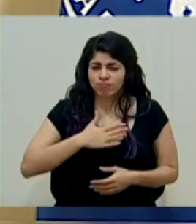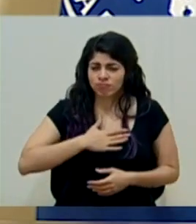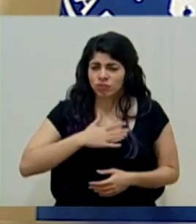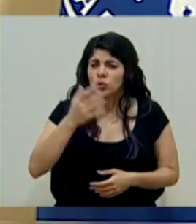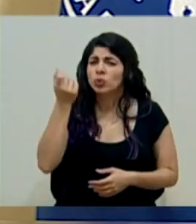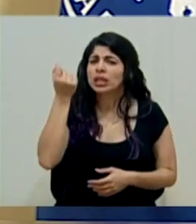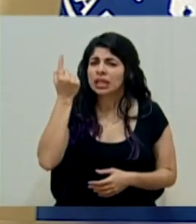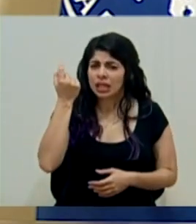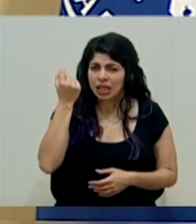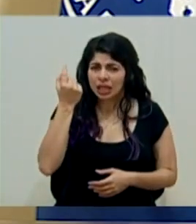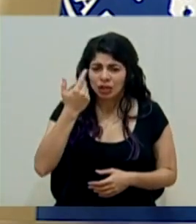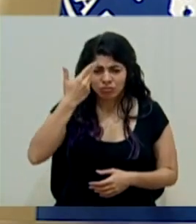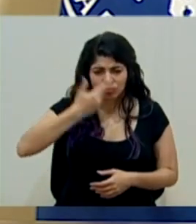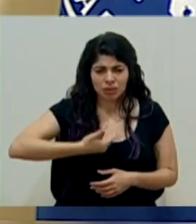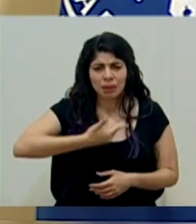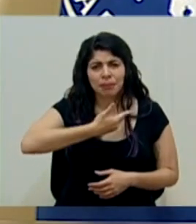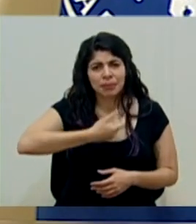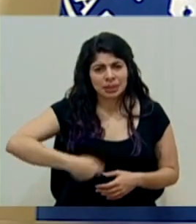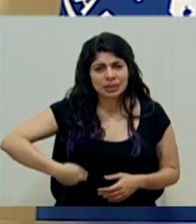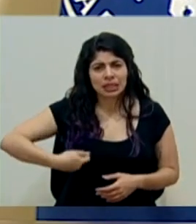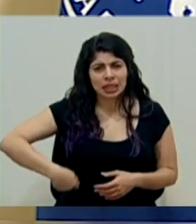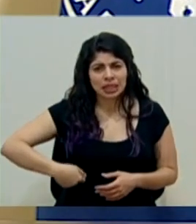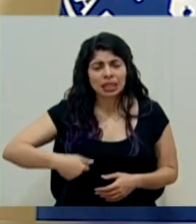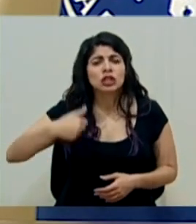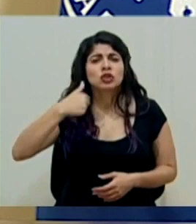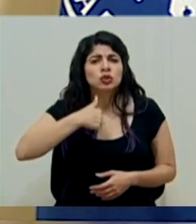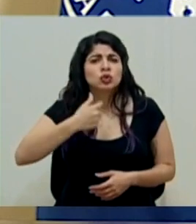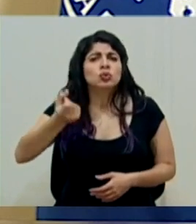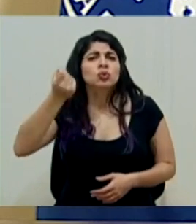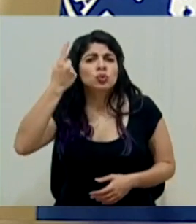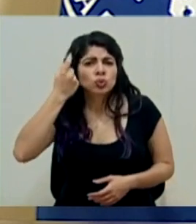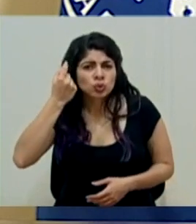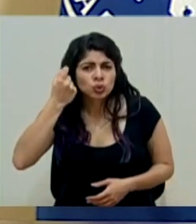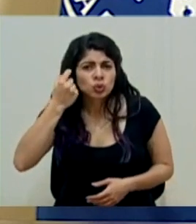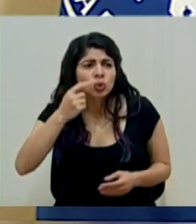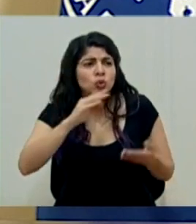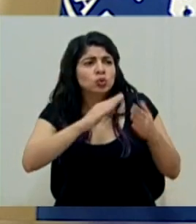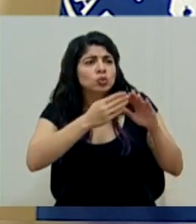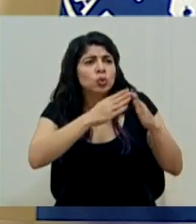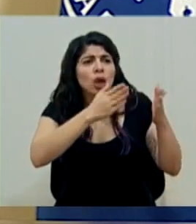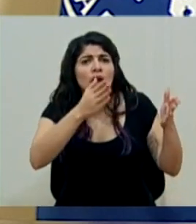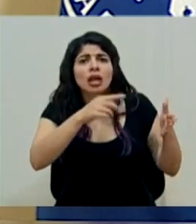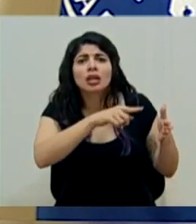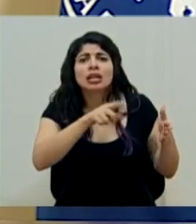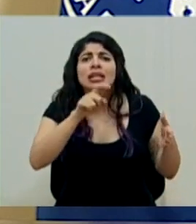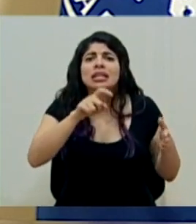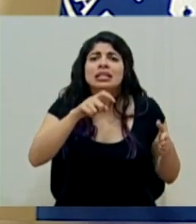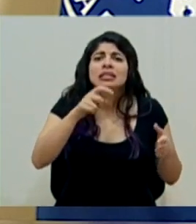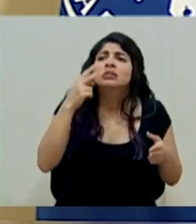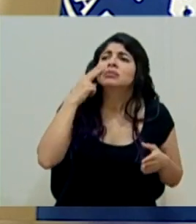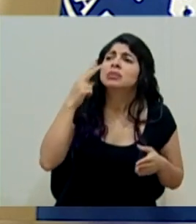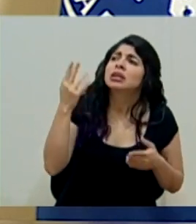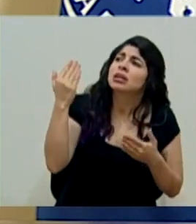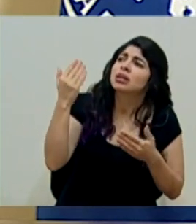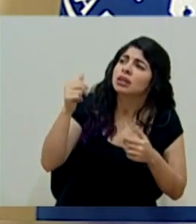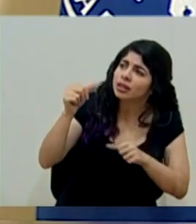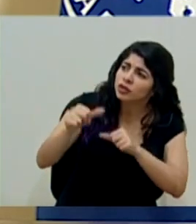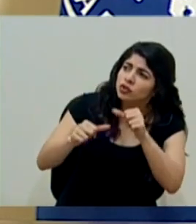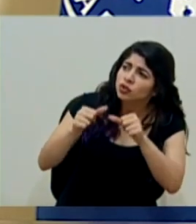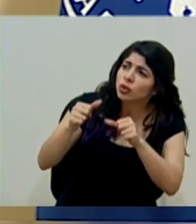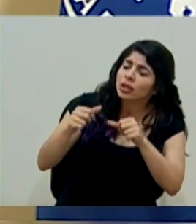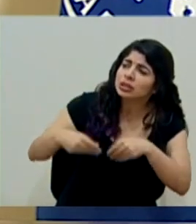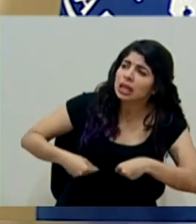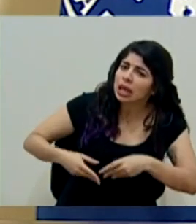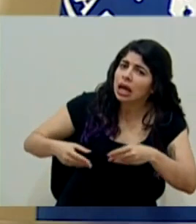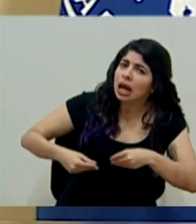entiendo, como presidente, la necesidad de la ciudadanía de ver los esfuerzos en materia del gasto.